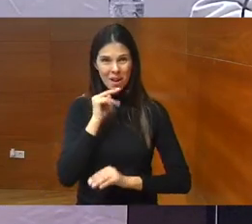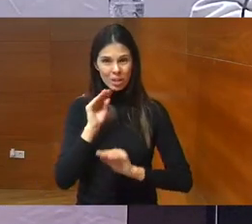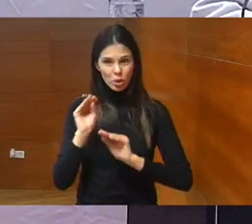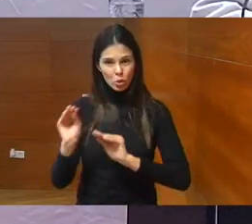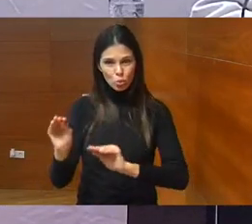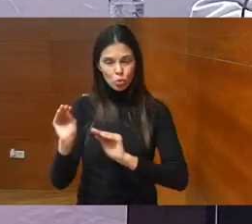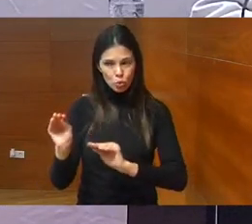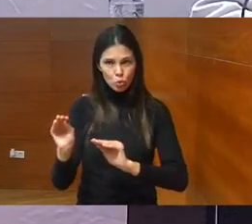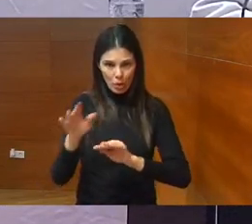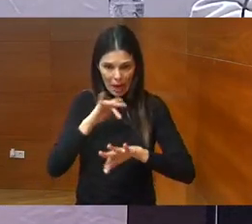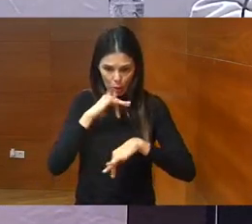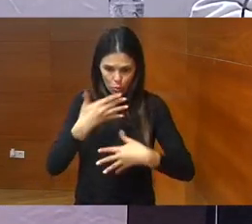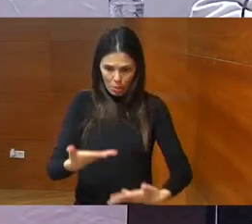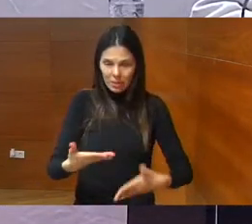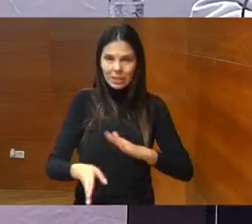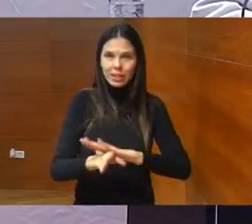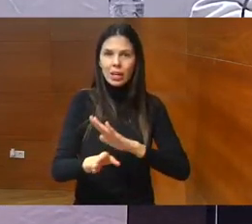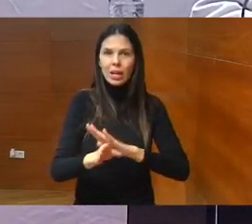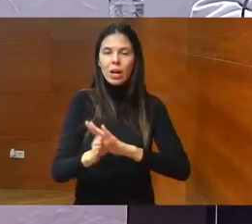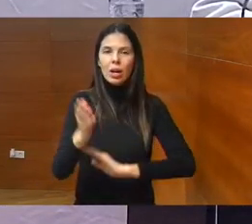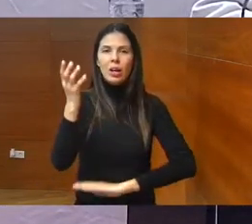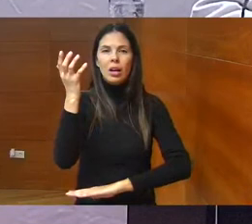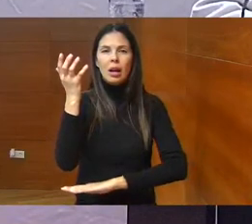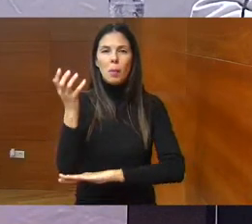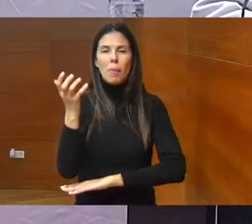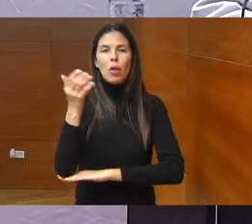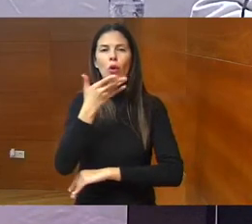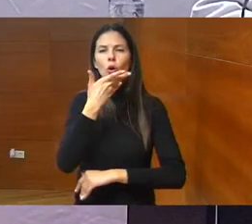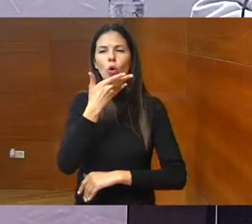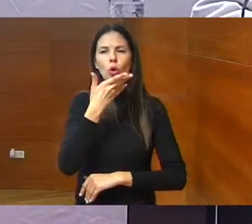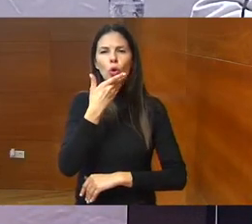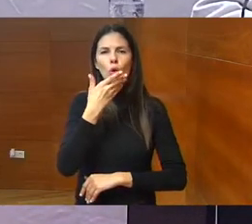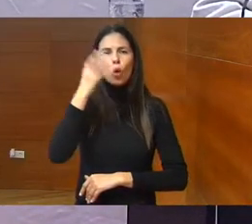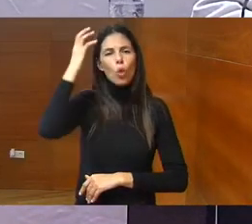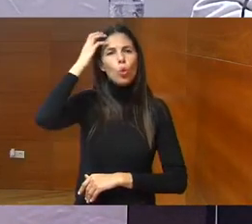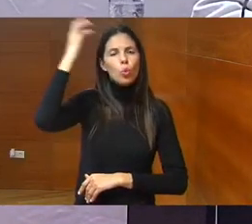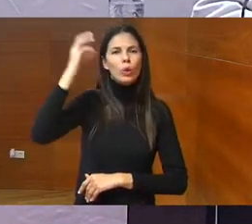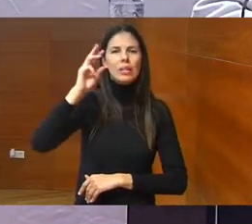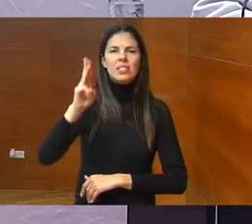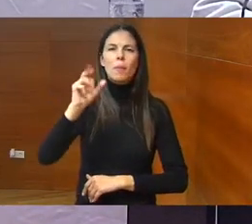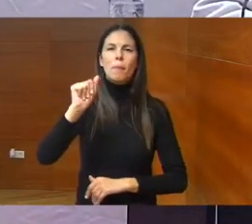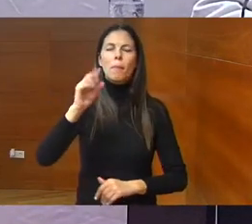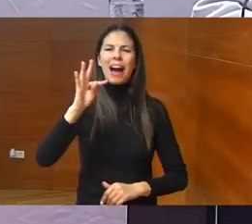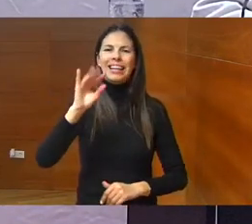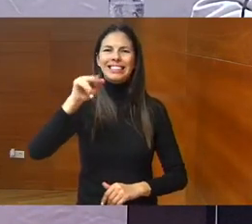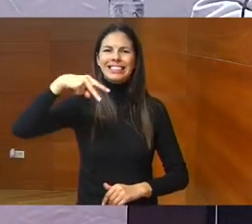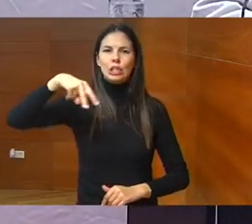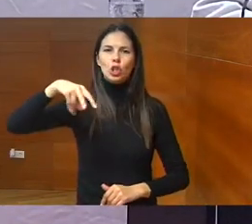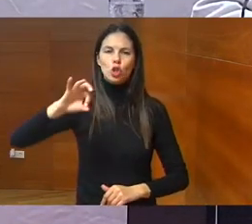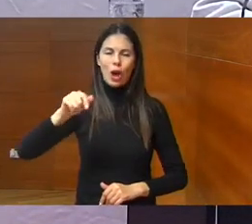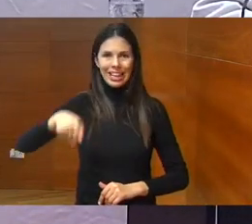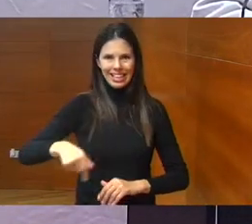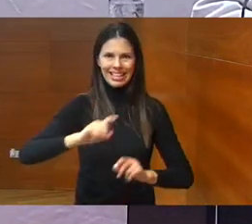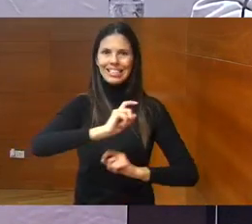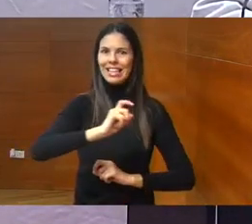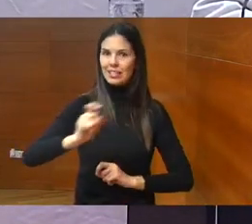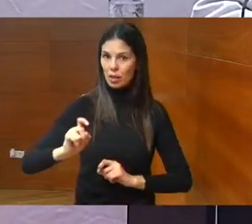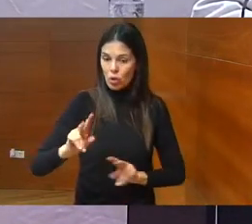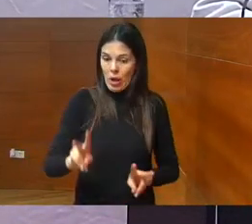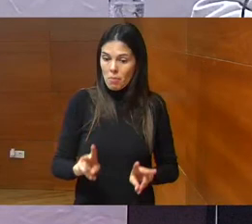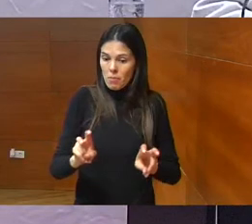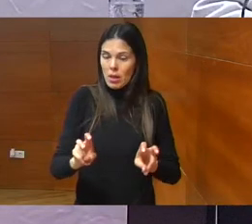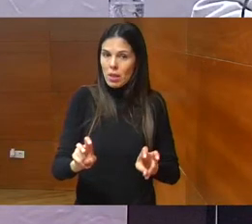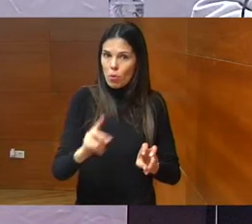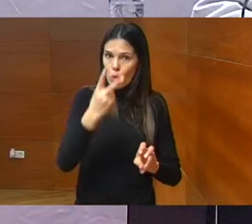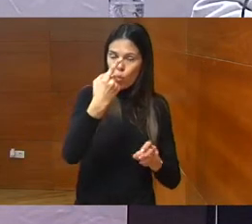e indaose opazo o que se conoce como dos Duques de Patiño aquí en sansenso que estaba compuesto inicialmente